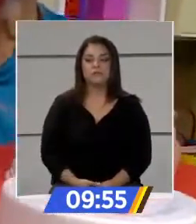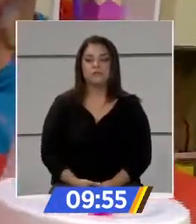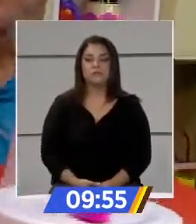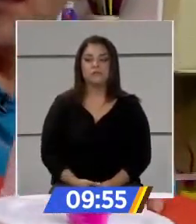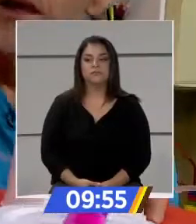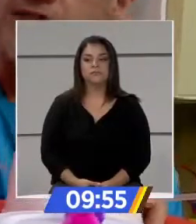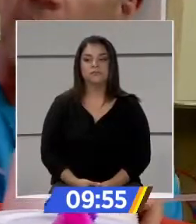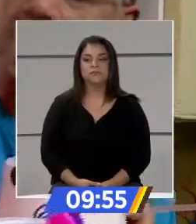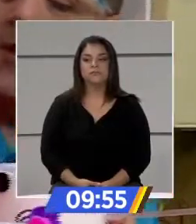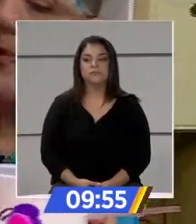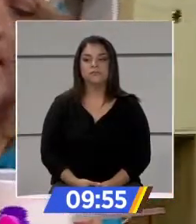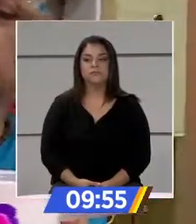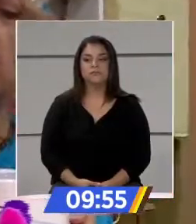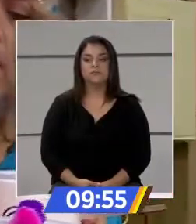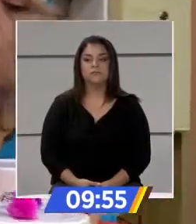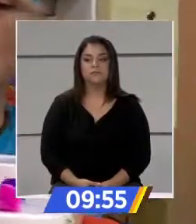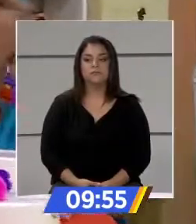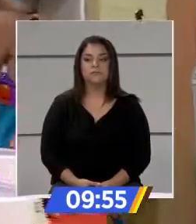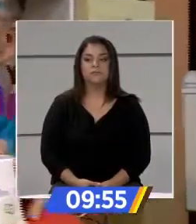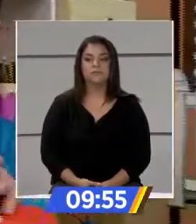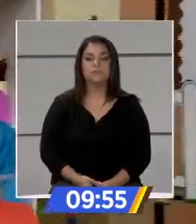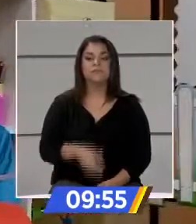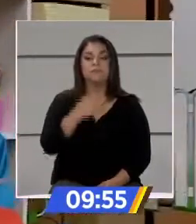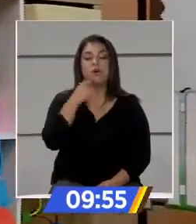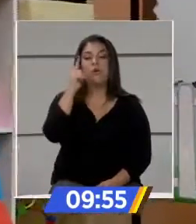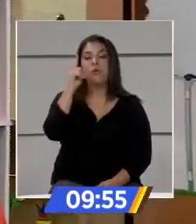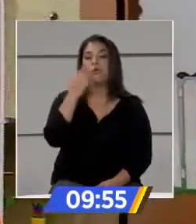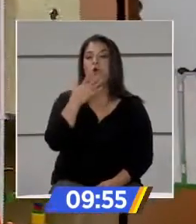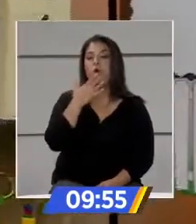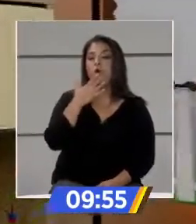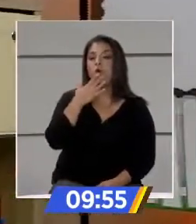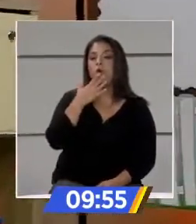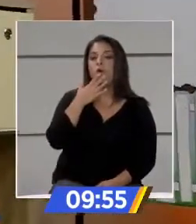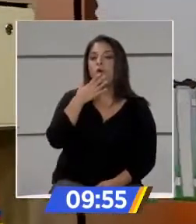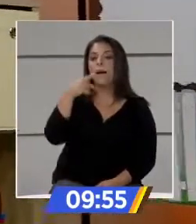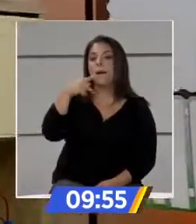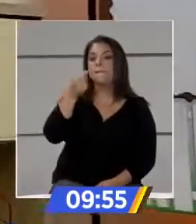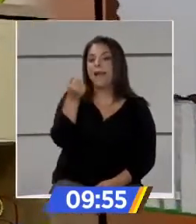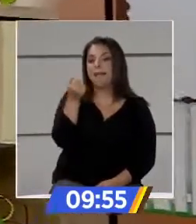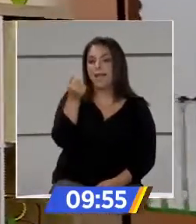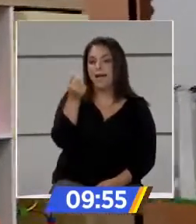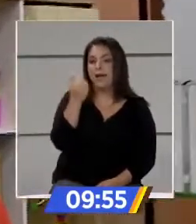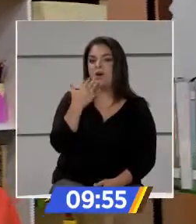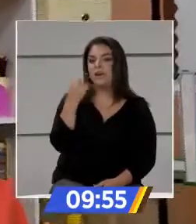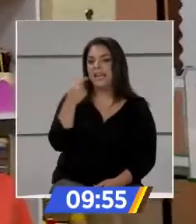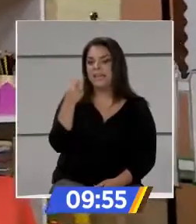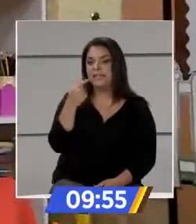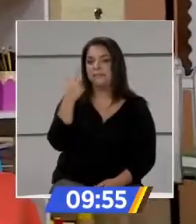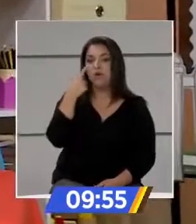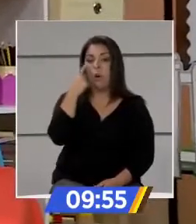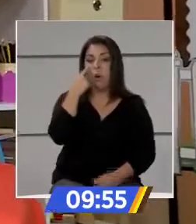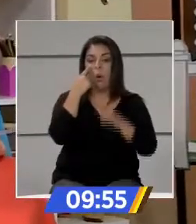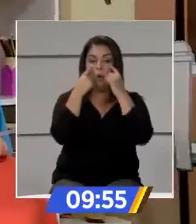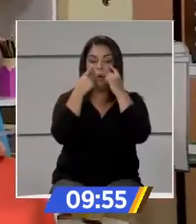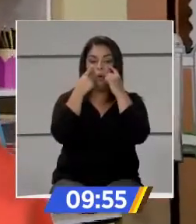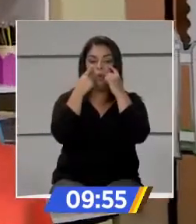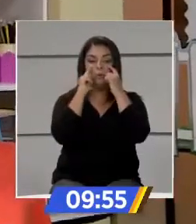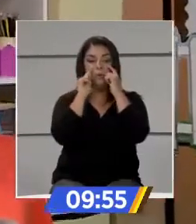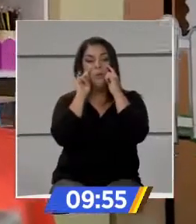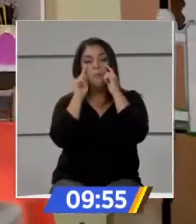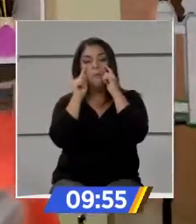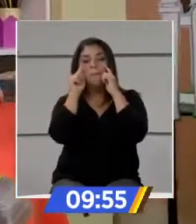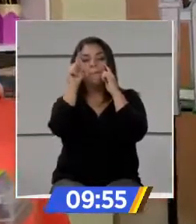Morado no, Julián. Ay, este plateado porque él tiene un ojo especial. Ah, bueno. Para ver a distancia. Ok, voy a quitarle solo esto. Como un ojo